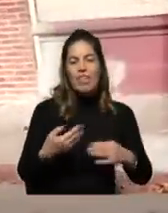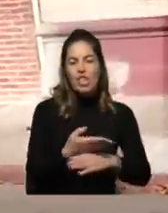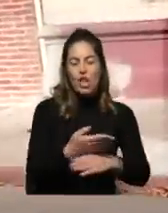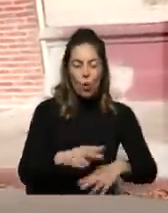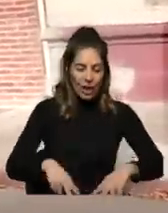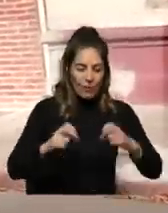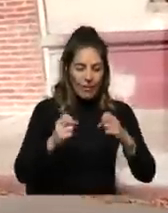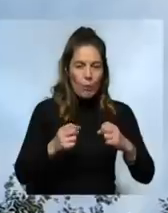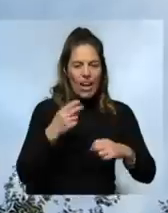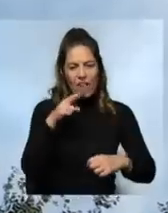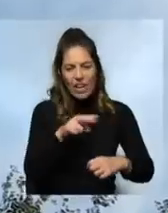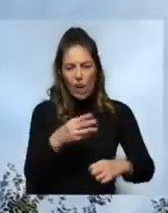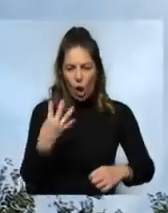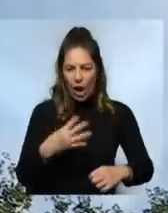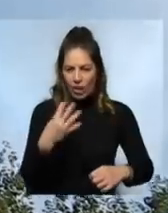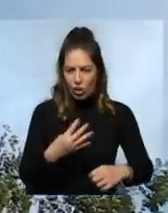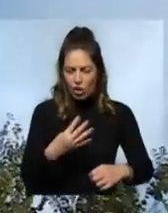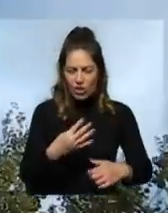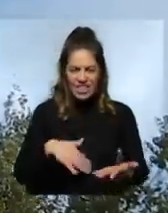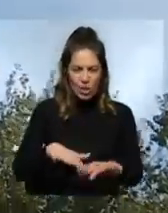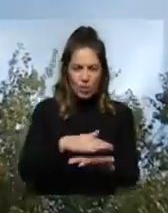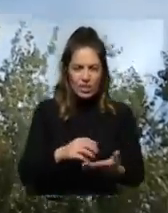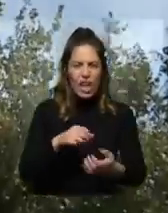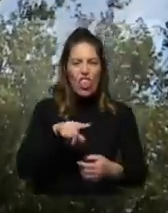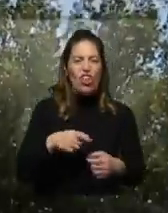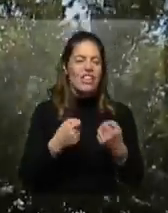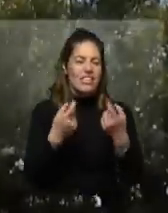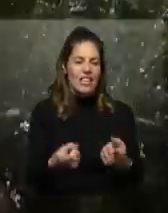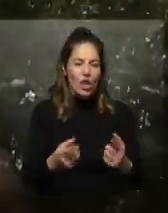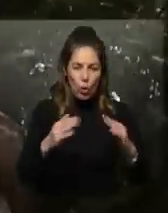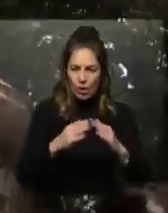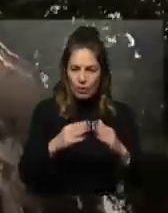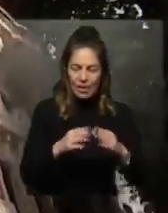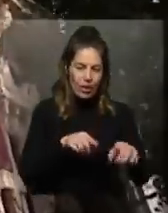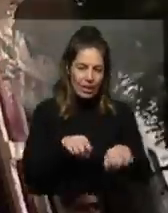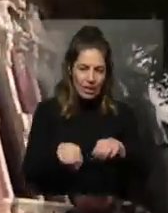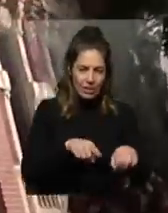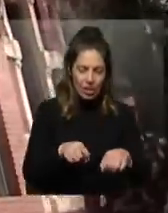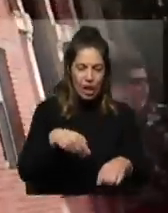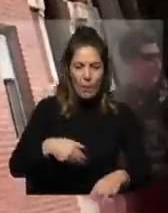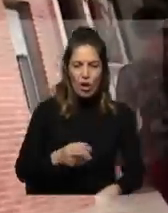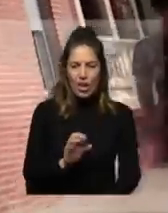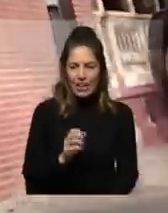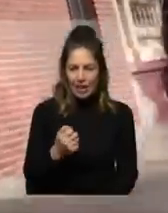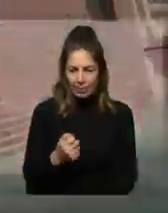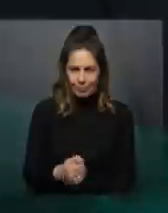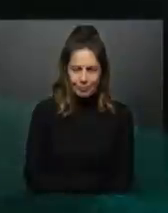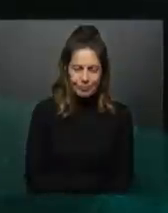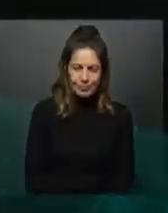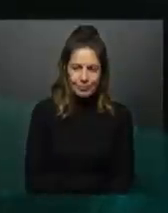casos donde se aplicó la entrega discrecional de una vivienda durante la gestión de Irene Moreira